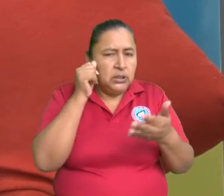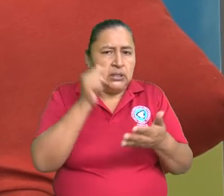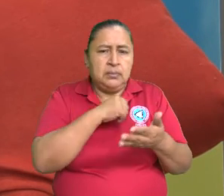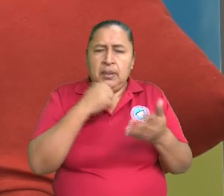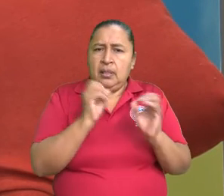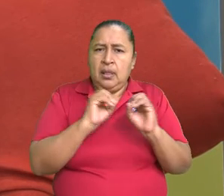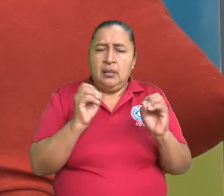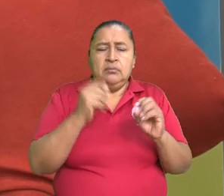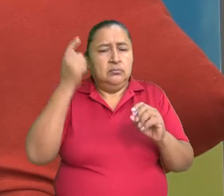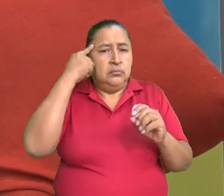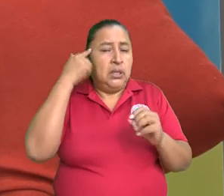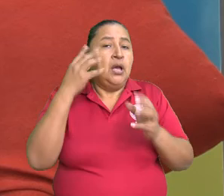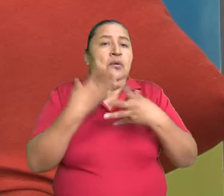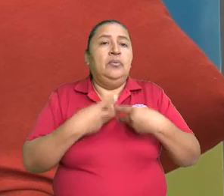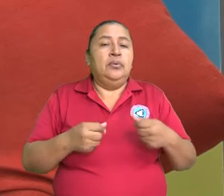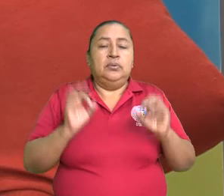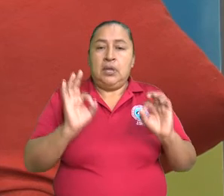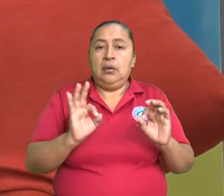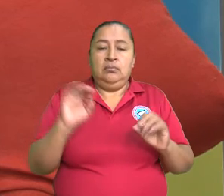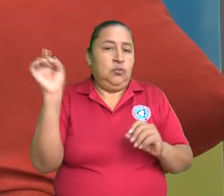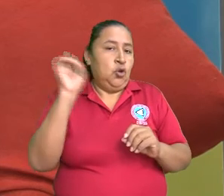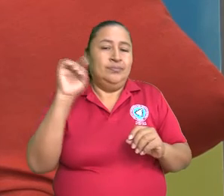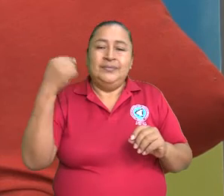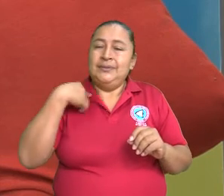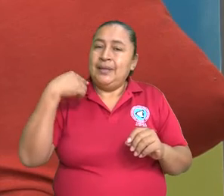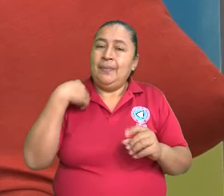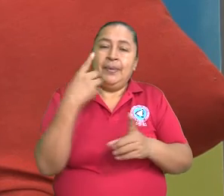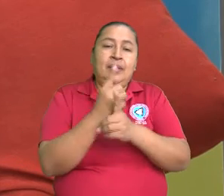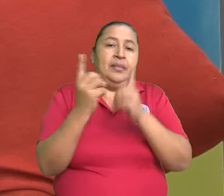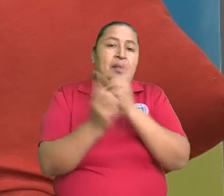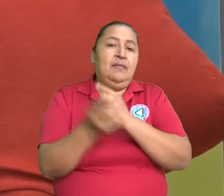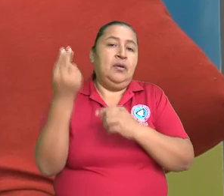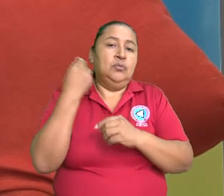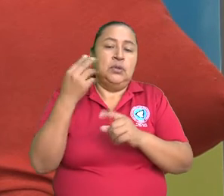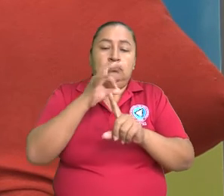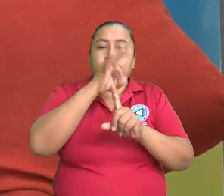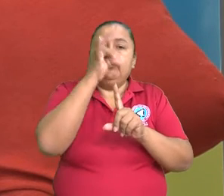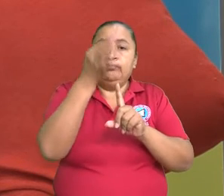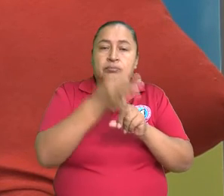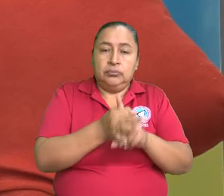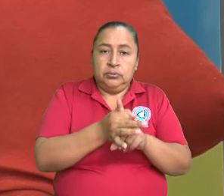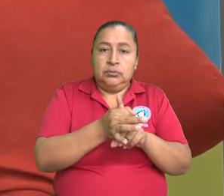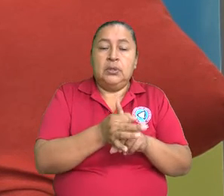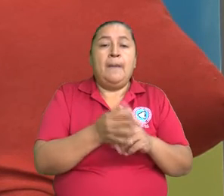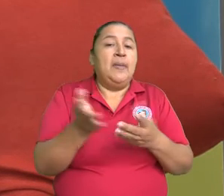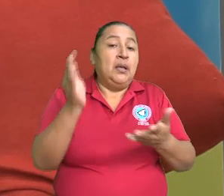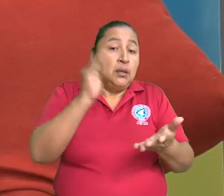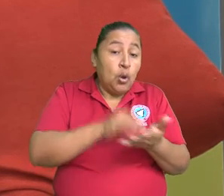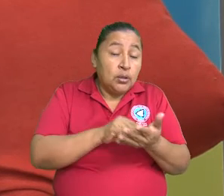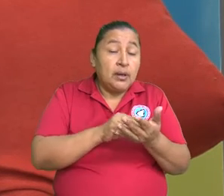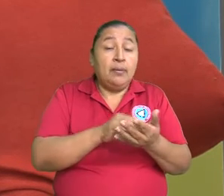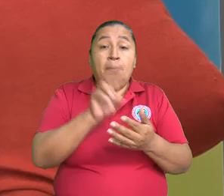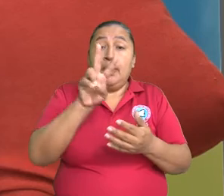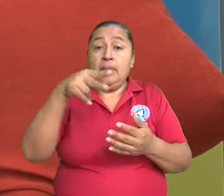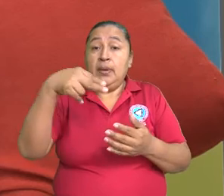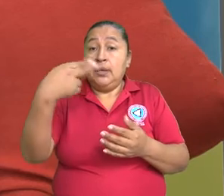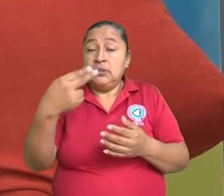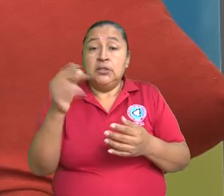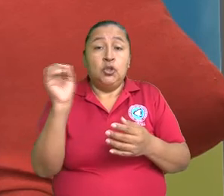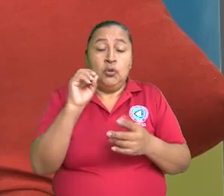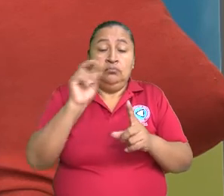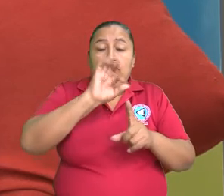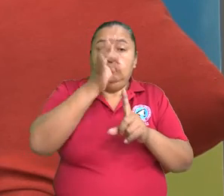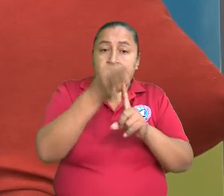y entonces no significa que te curas y siempre ella tiene que utilizar siempre preservativos. Eso. Para que no regrese el virus o no